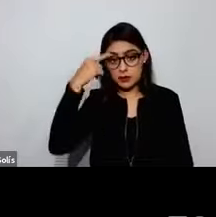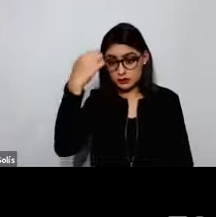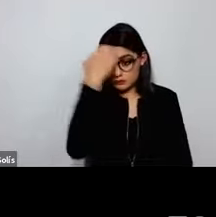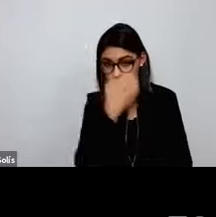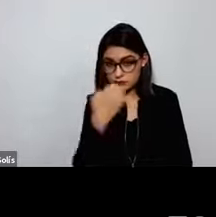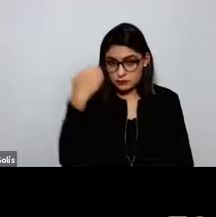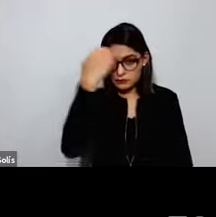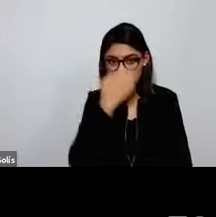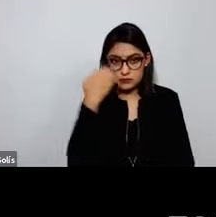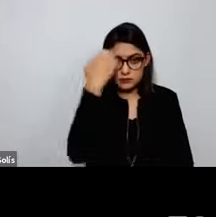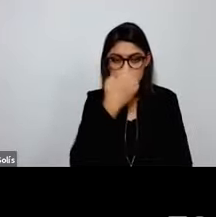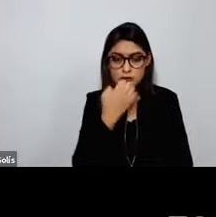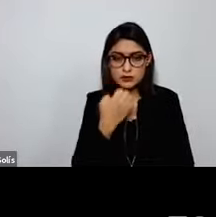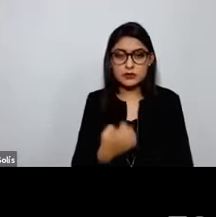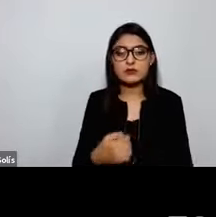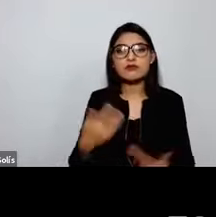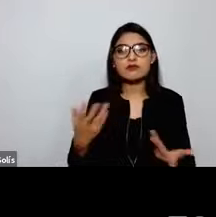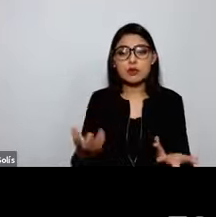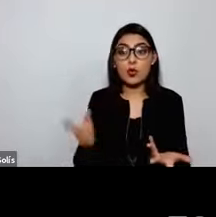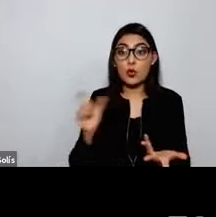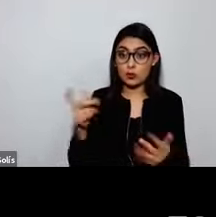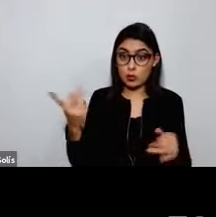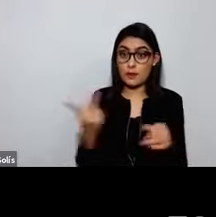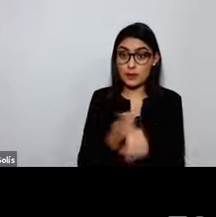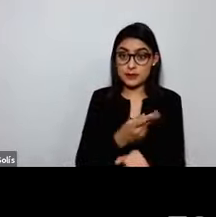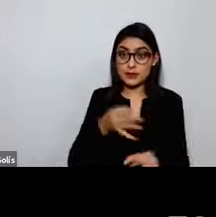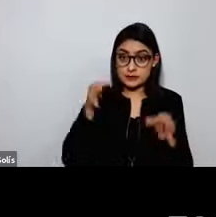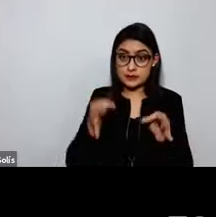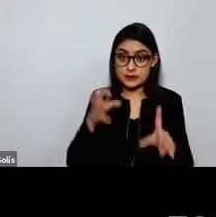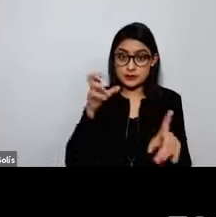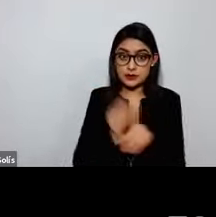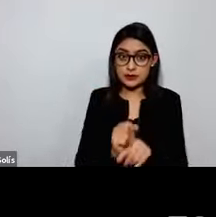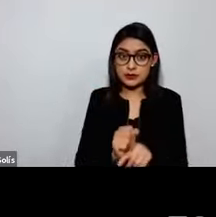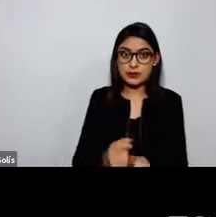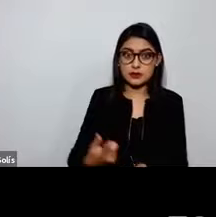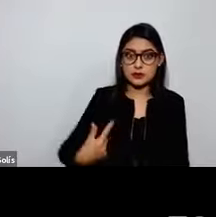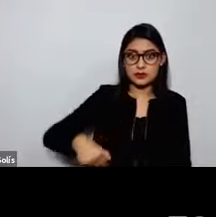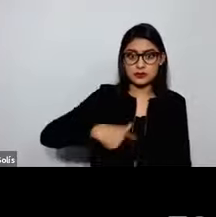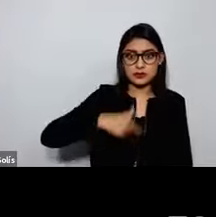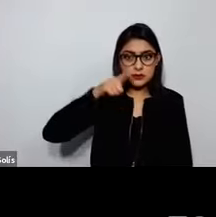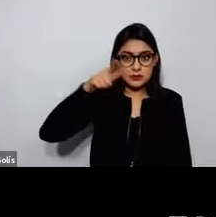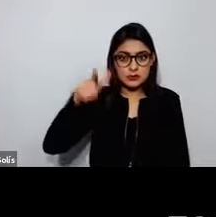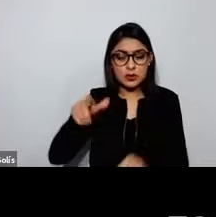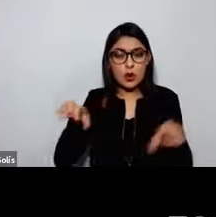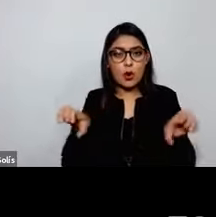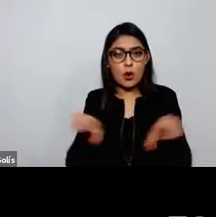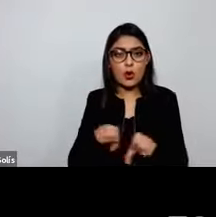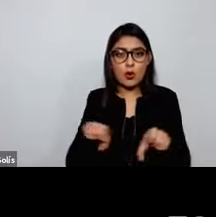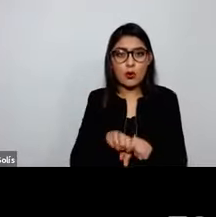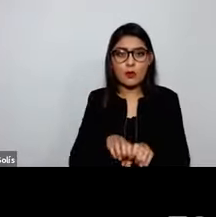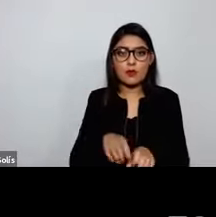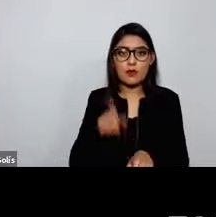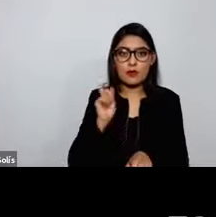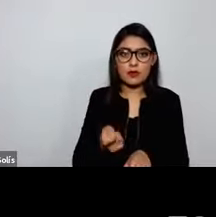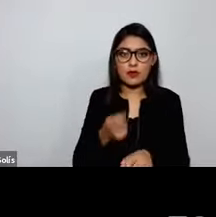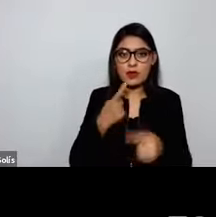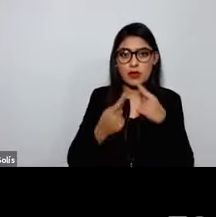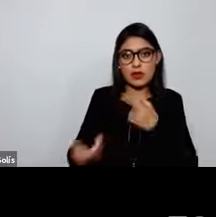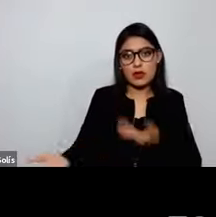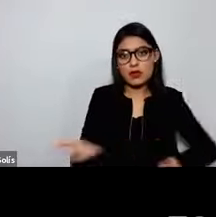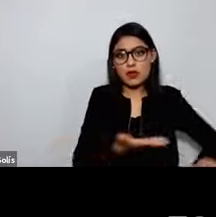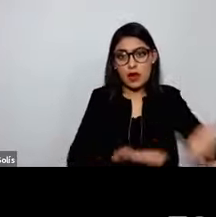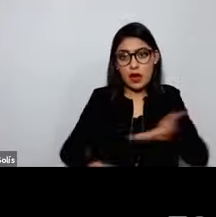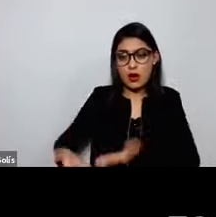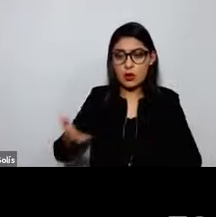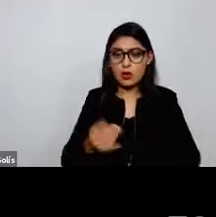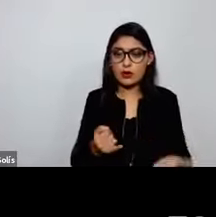ha ocurrido, bueno, pues entonces nos percatamos de cómo ha tenido un fuerte impacto este diálogo jurisprudencial,